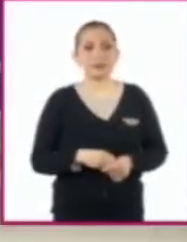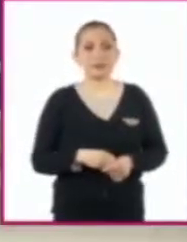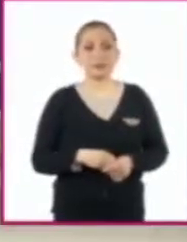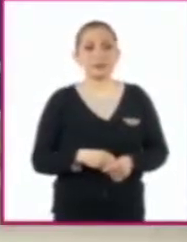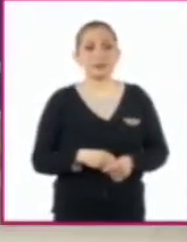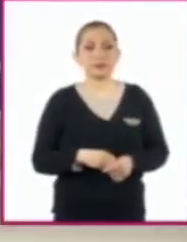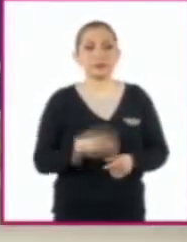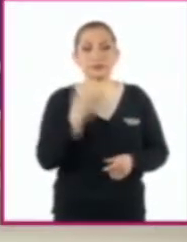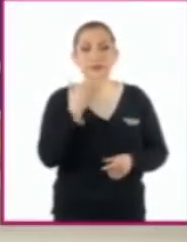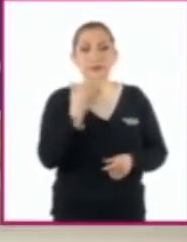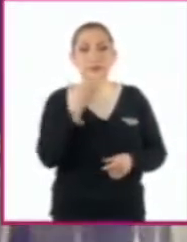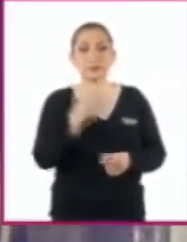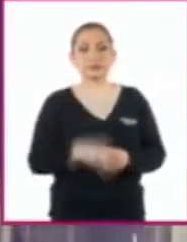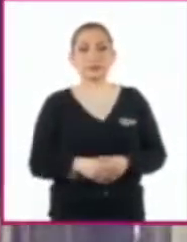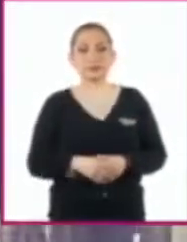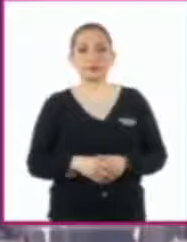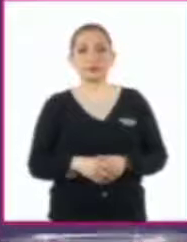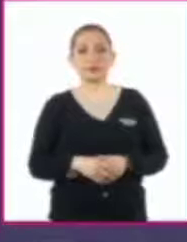Muy bien.